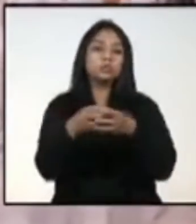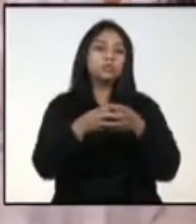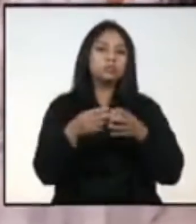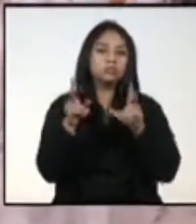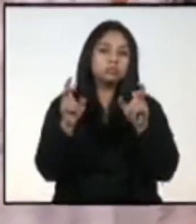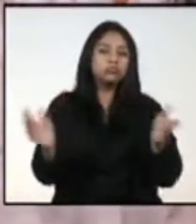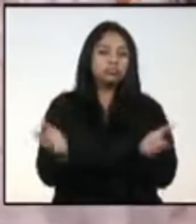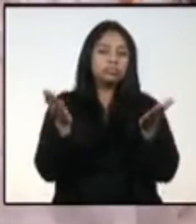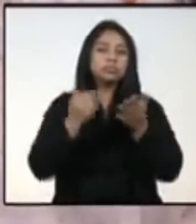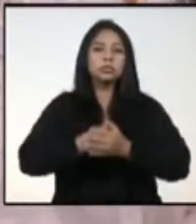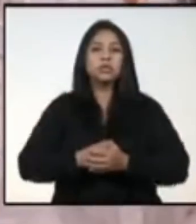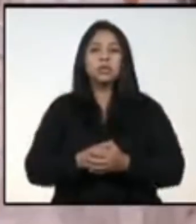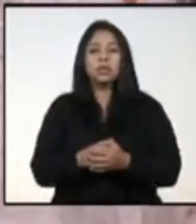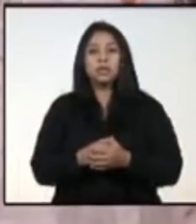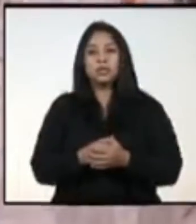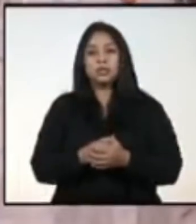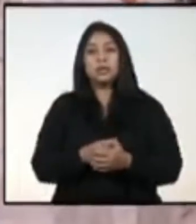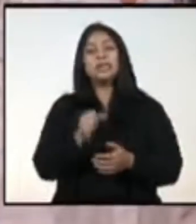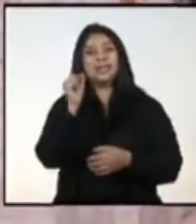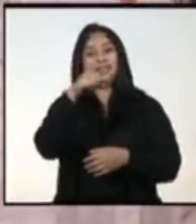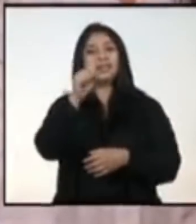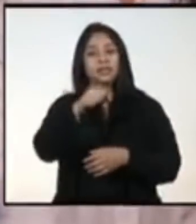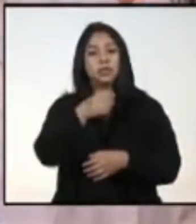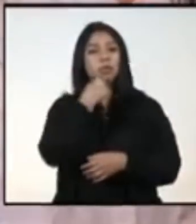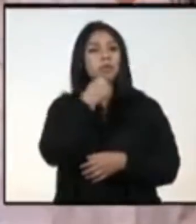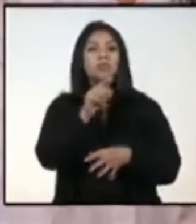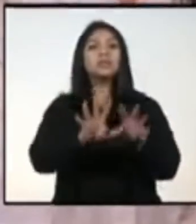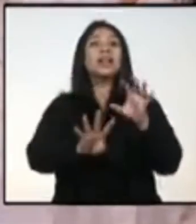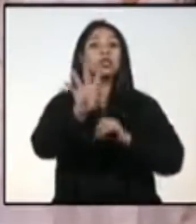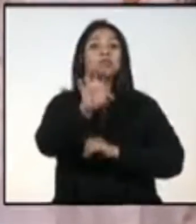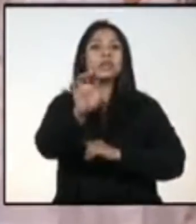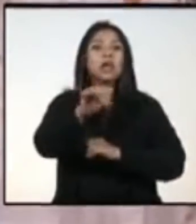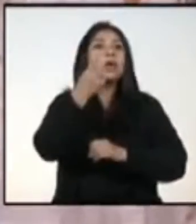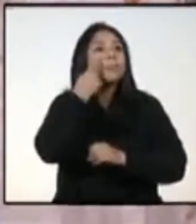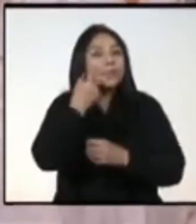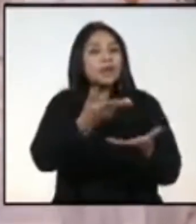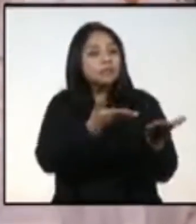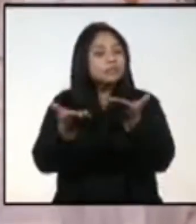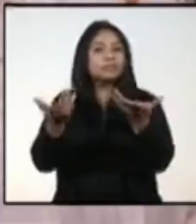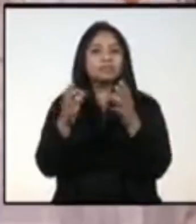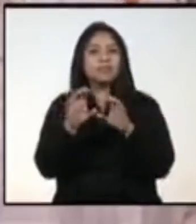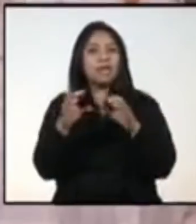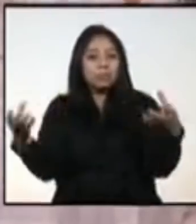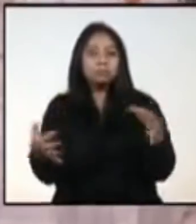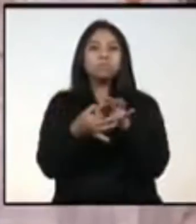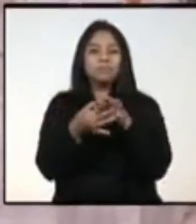verdad que lo dijimos el 14 y si nos unimos, miren lo que puede pasar.